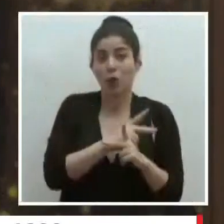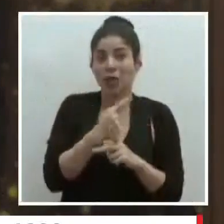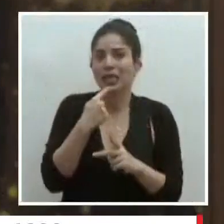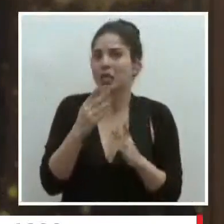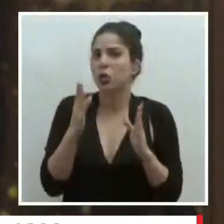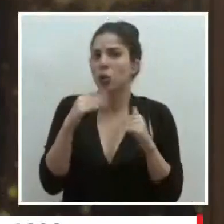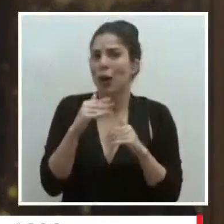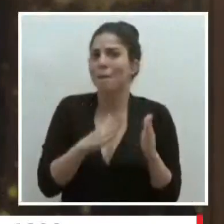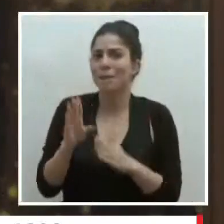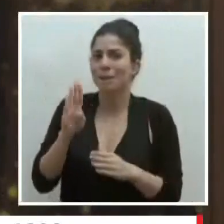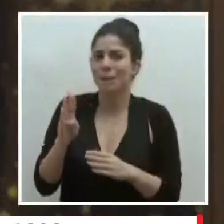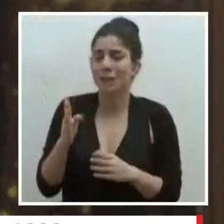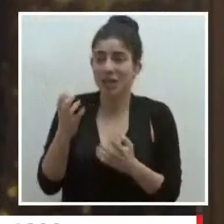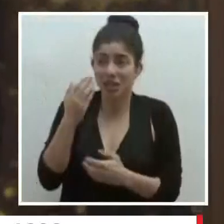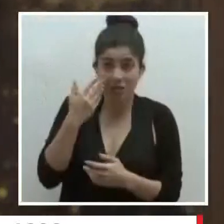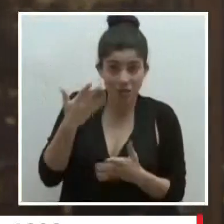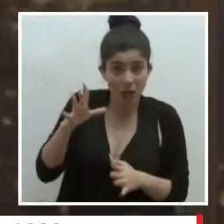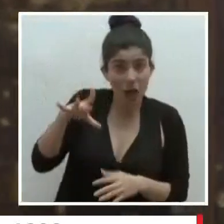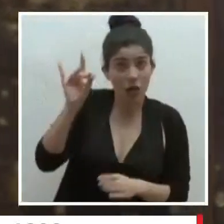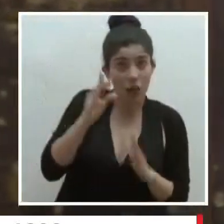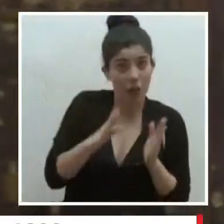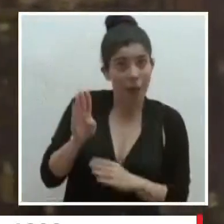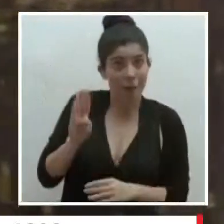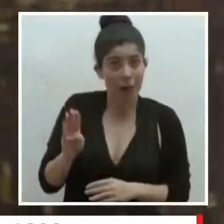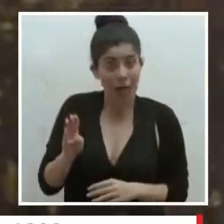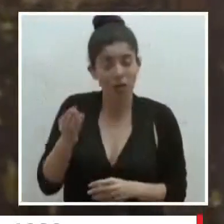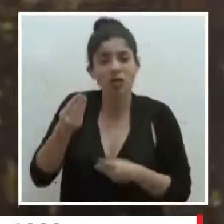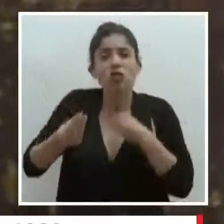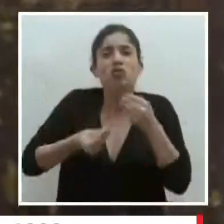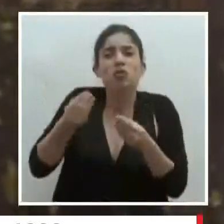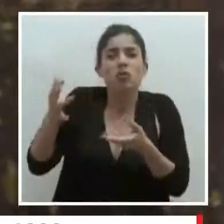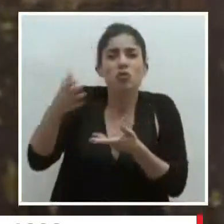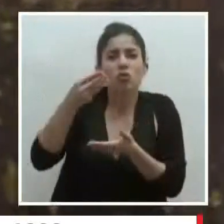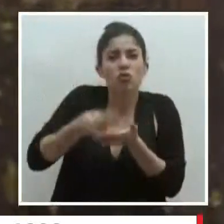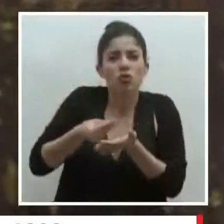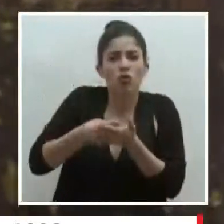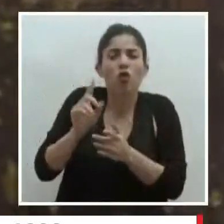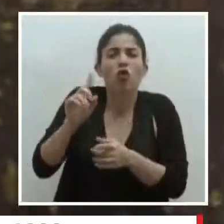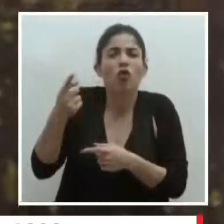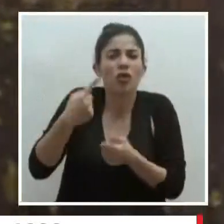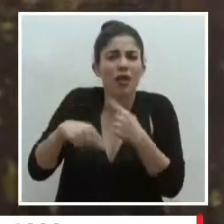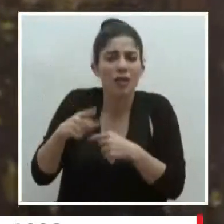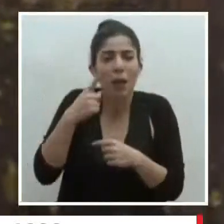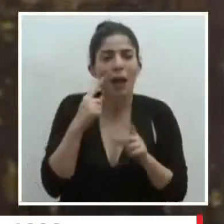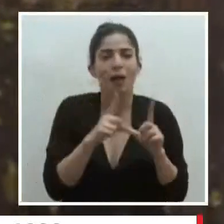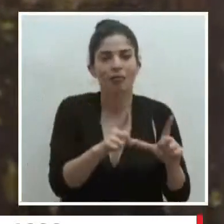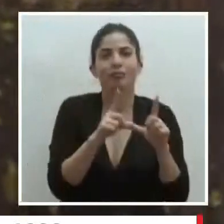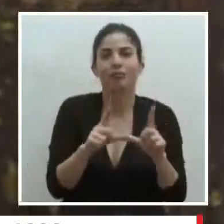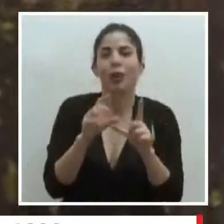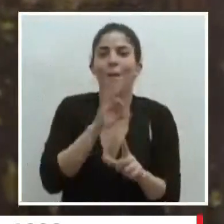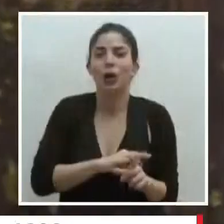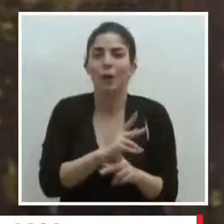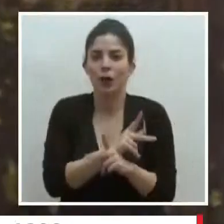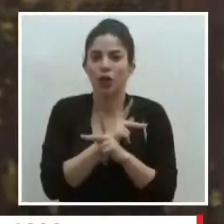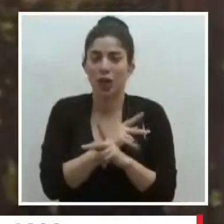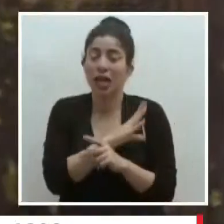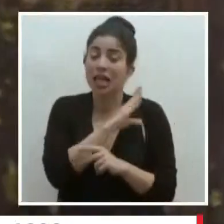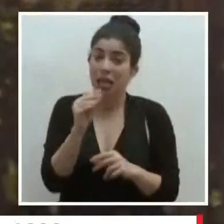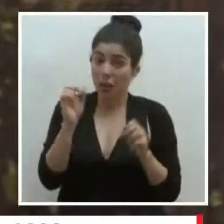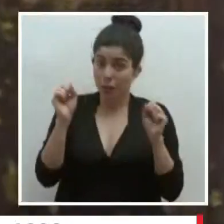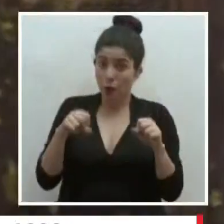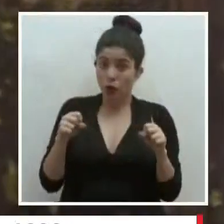B. Quisiera saber si ya lo tienen, si hay posibilidad de conseguir más dinero, de qué fuentes para dar bonos proteger, y si hay posibilidad de